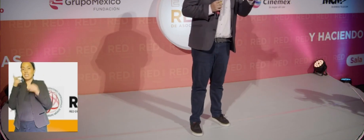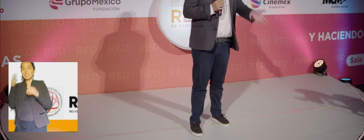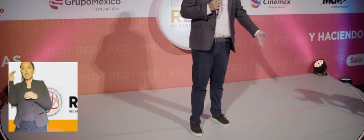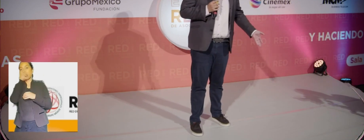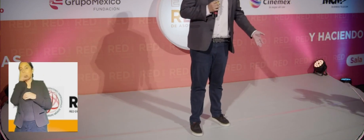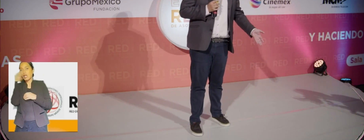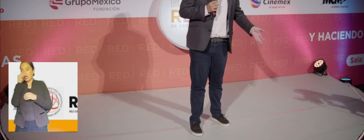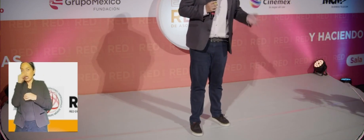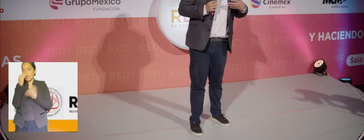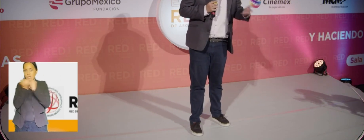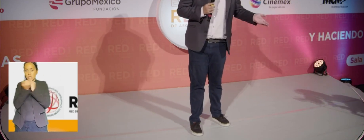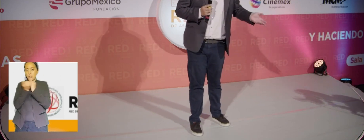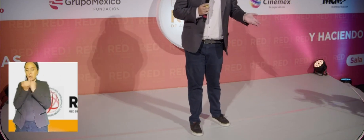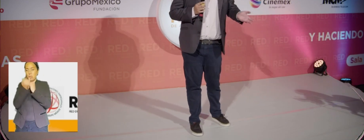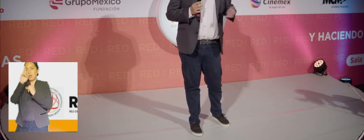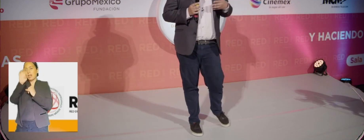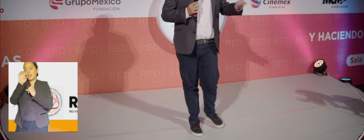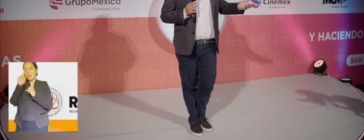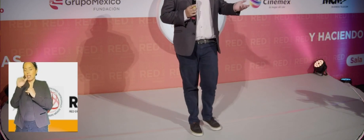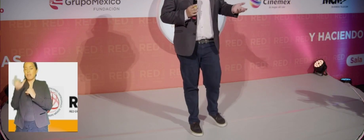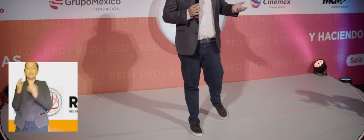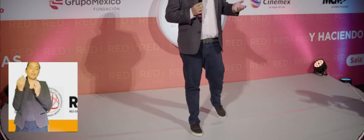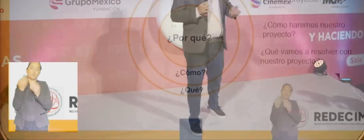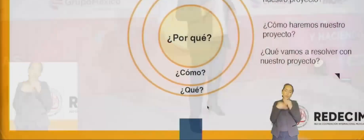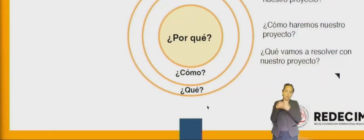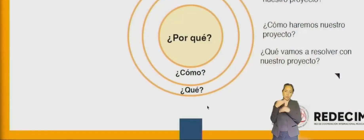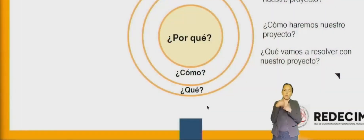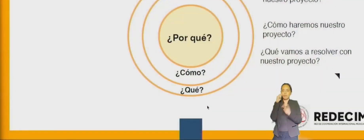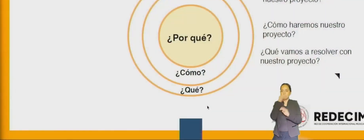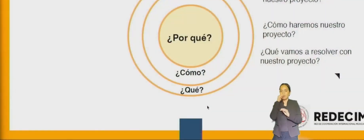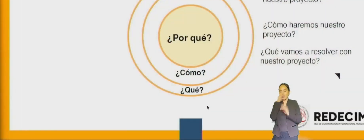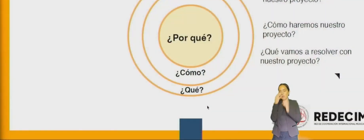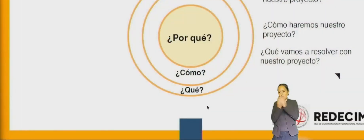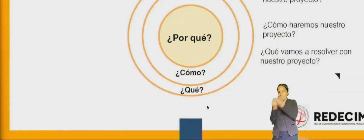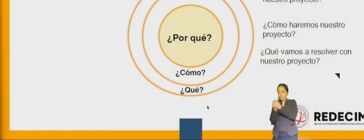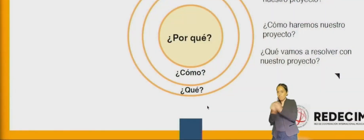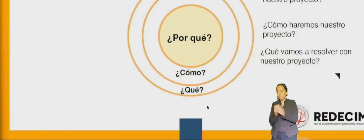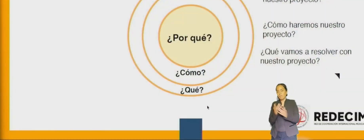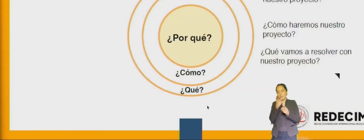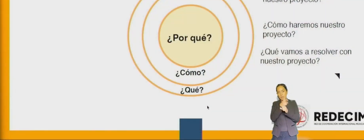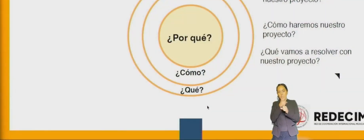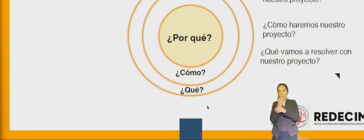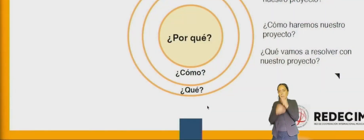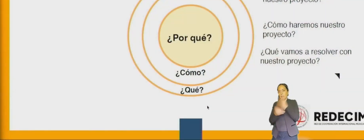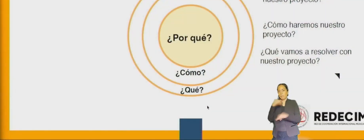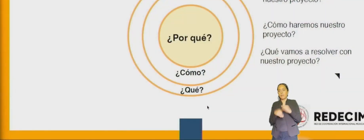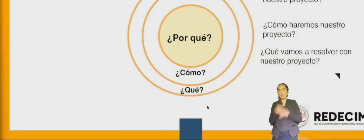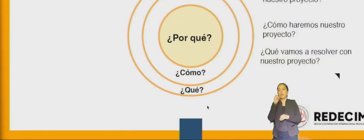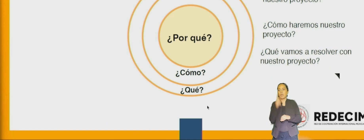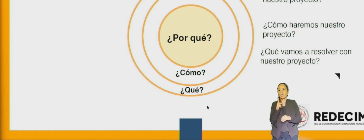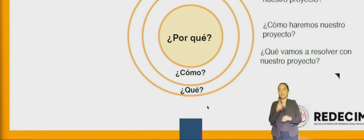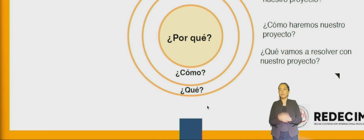gratuito, igual los que hacemos con la red son totalmente gratuitos. Si quieren acceder a esos cursos, adelante. Y muy bien, bueno, les